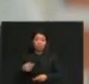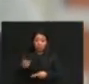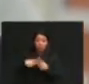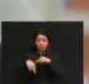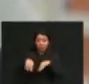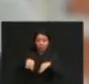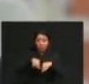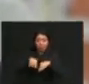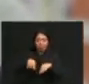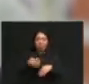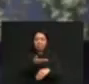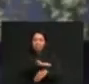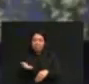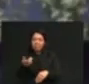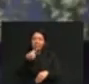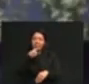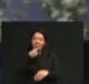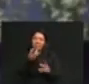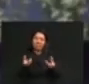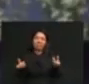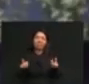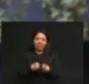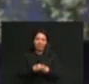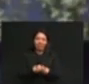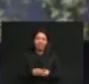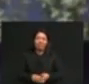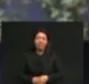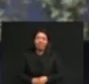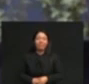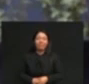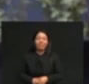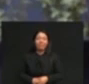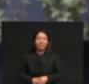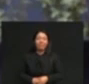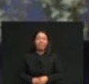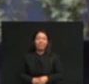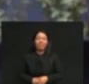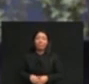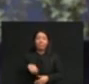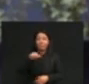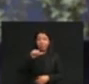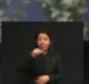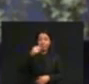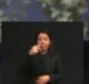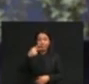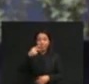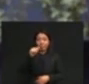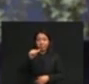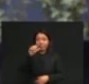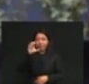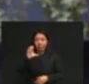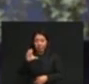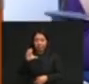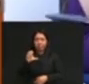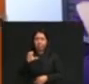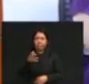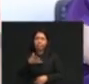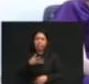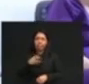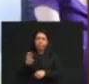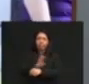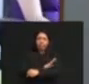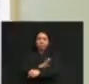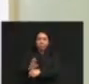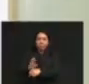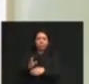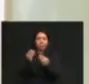con los niños. El impacto social que APAC tiene en cada uno de los beneficiarios es muy grande. En los